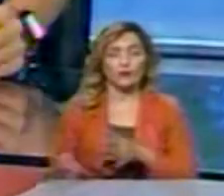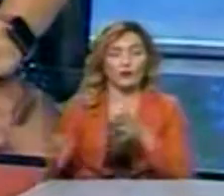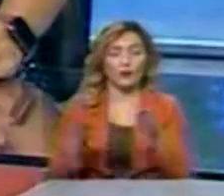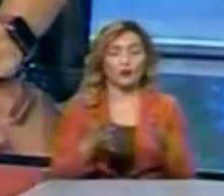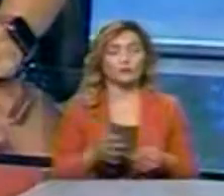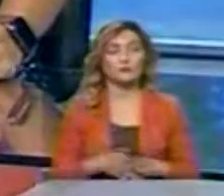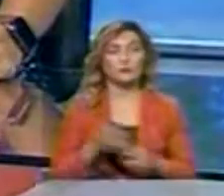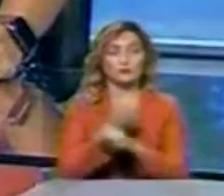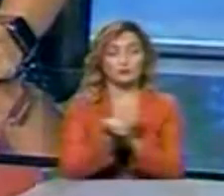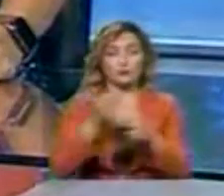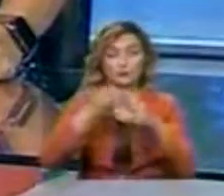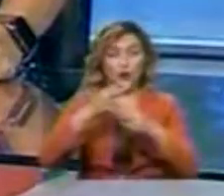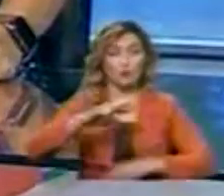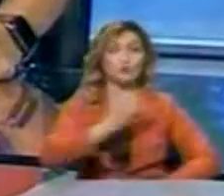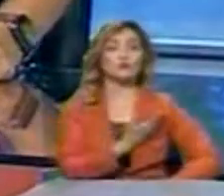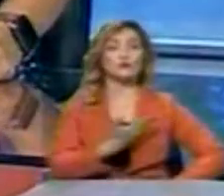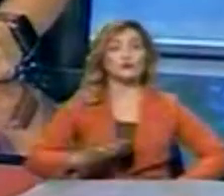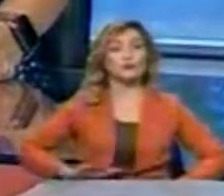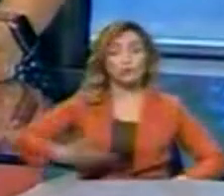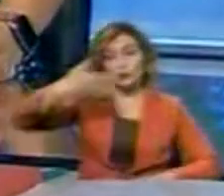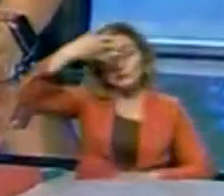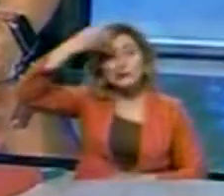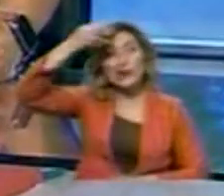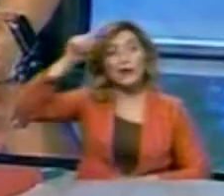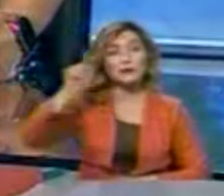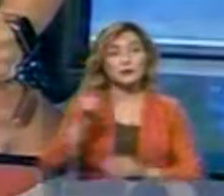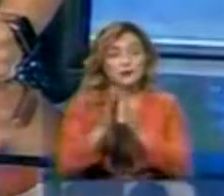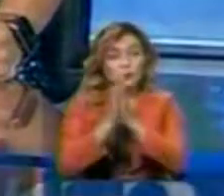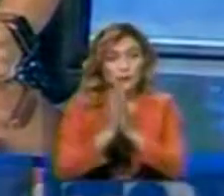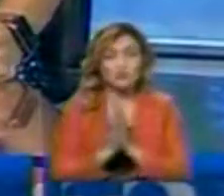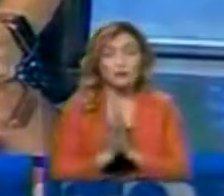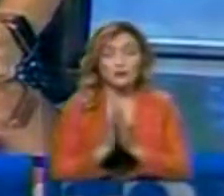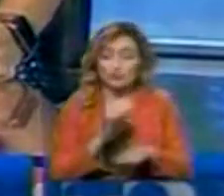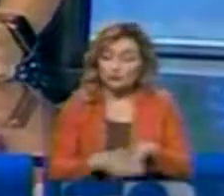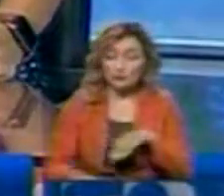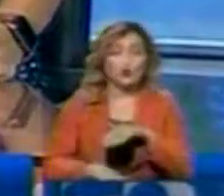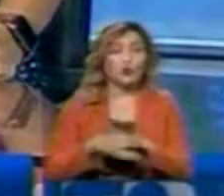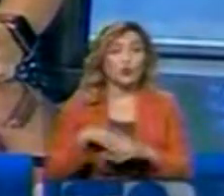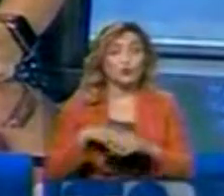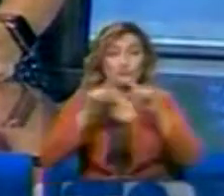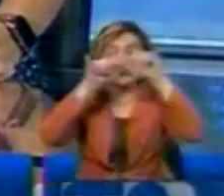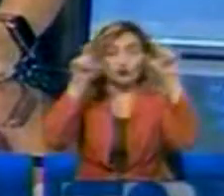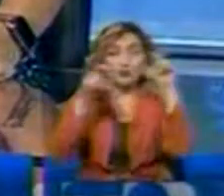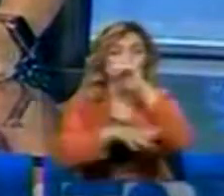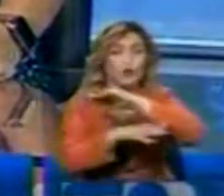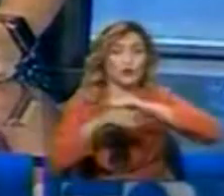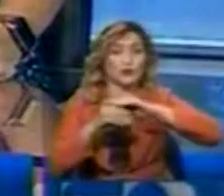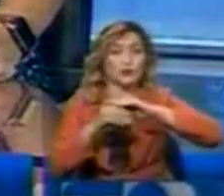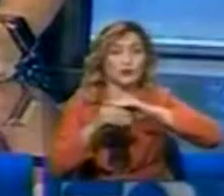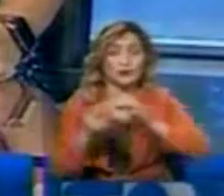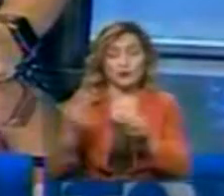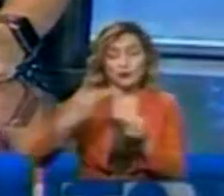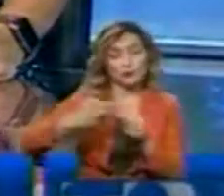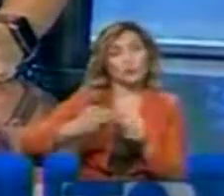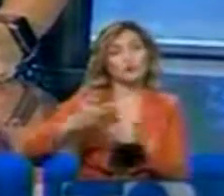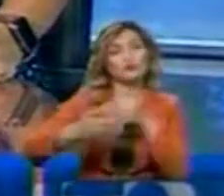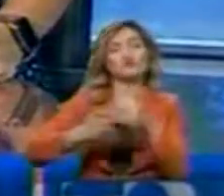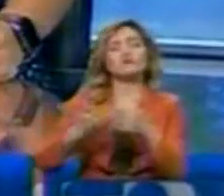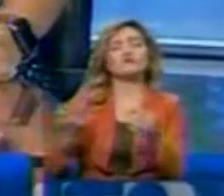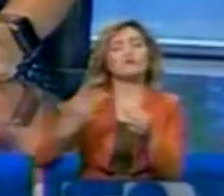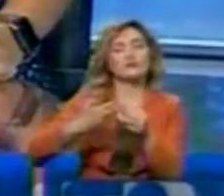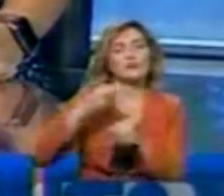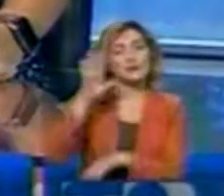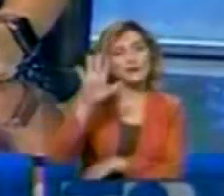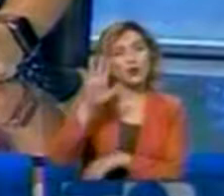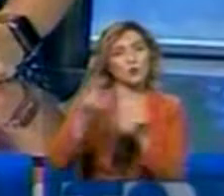La defensa del ex vicepresidente Jorge Glass solicita se ratifique su inocencia en el caso Odebrecht. Lo hizo en audiencia de casación en la que participan